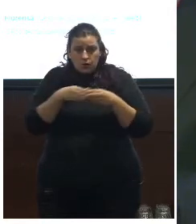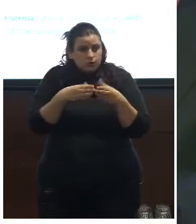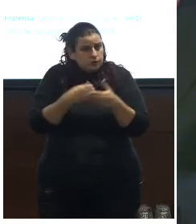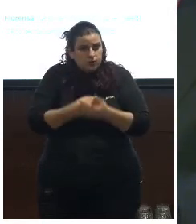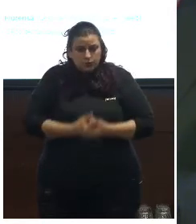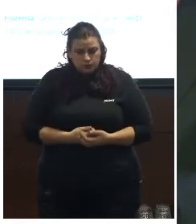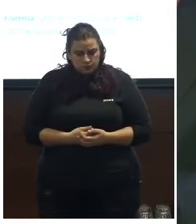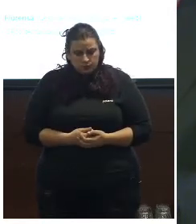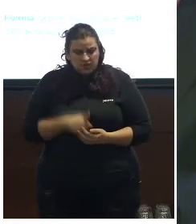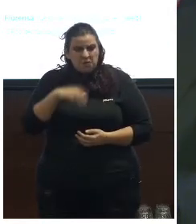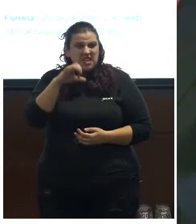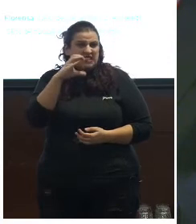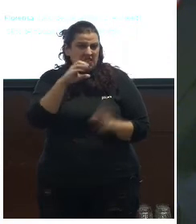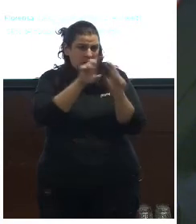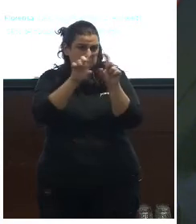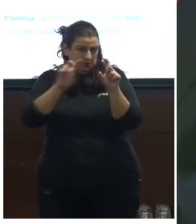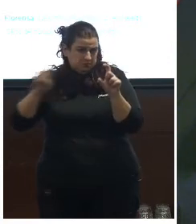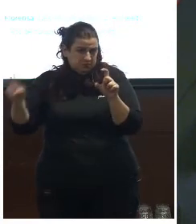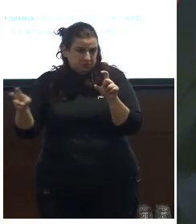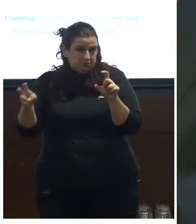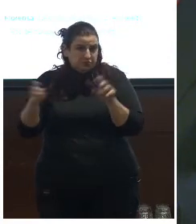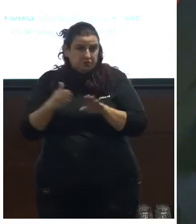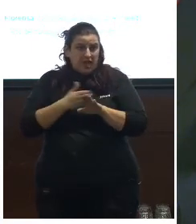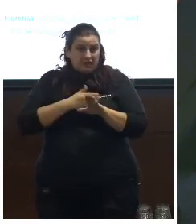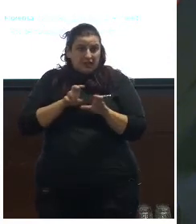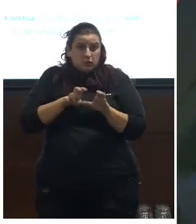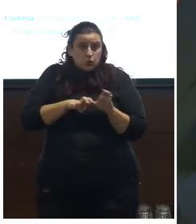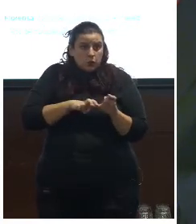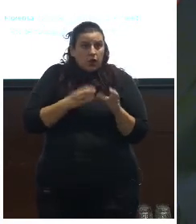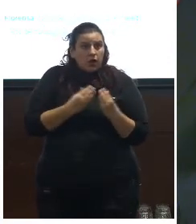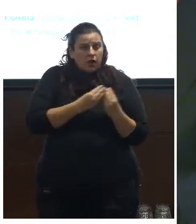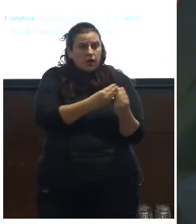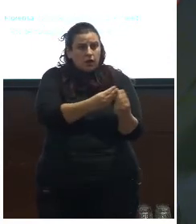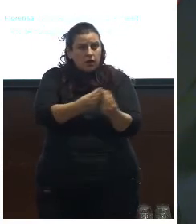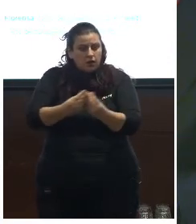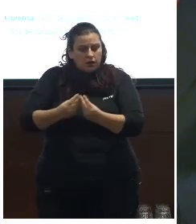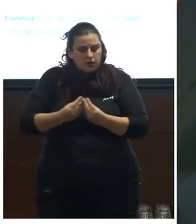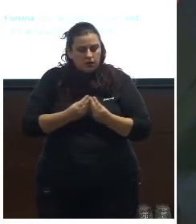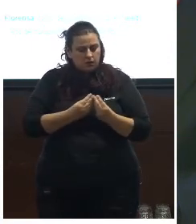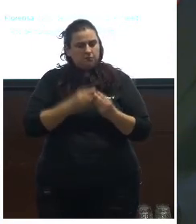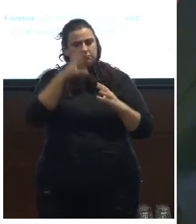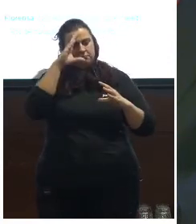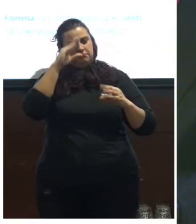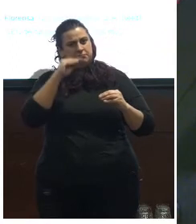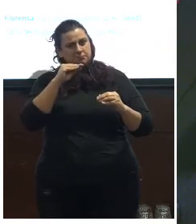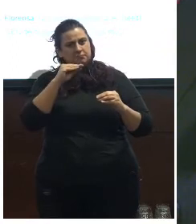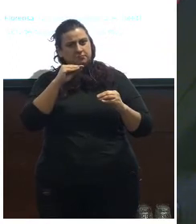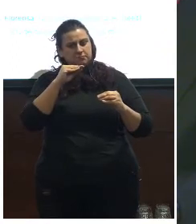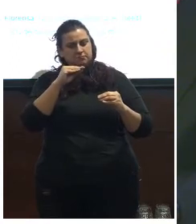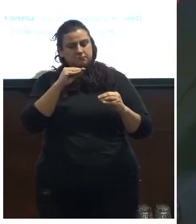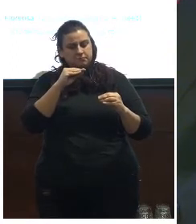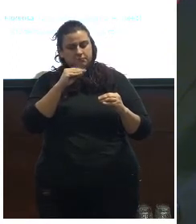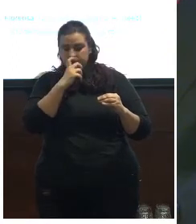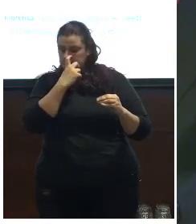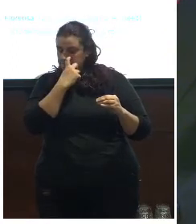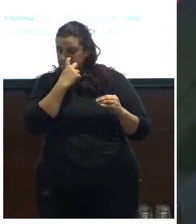con MSC, con varias compañías ya lo hemos hecho, para nuestra sorpresa, pero también para el agrado de poder, como entre nuestros fines